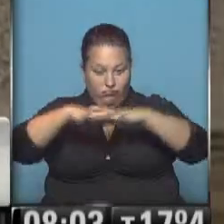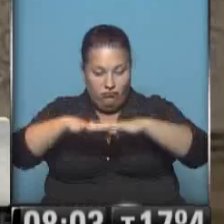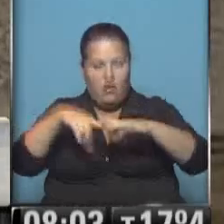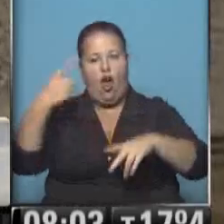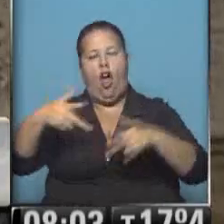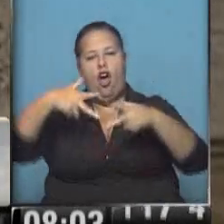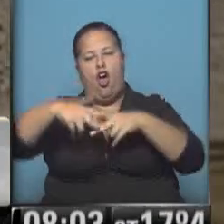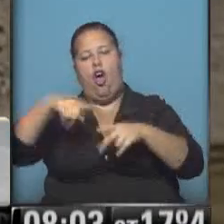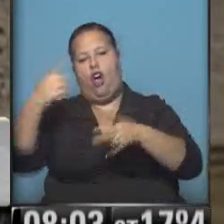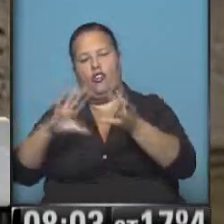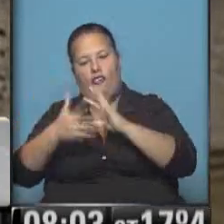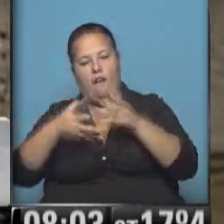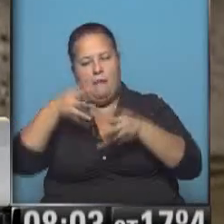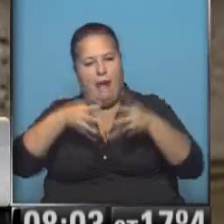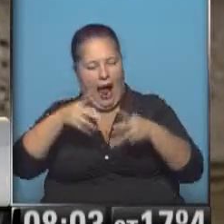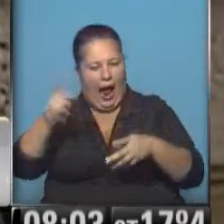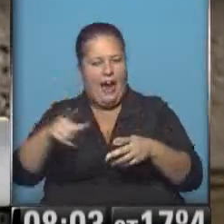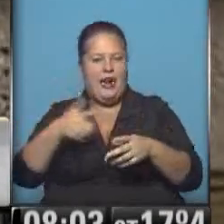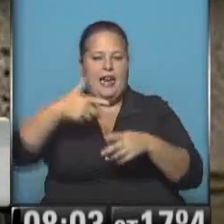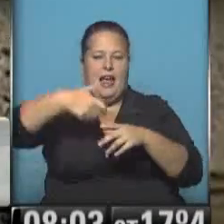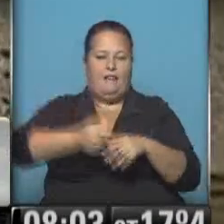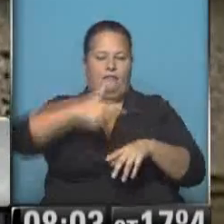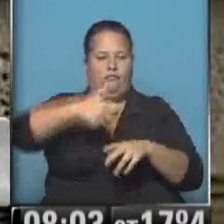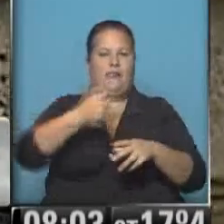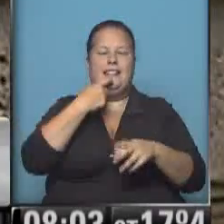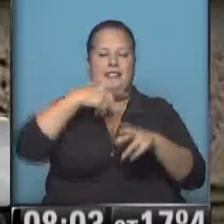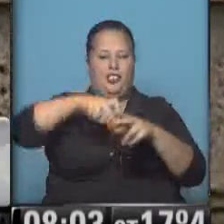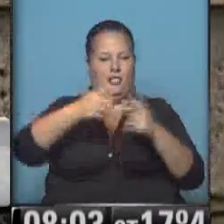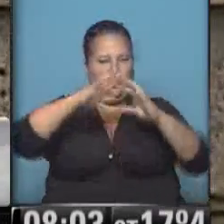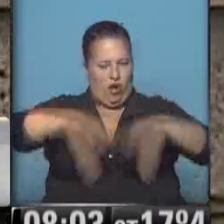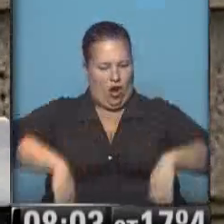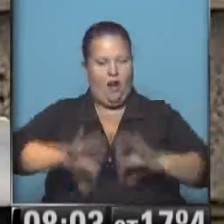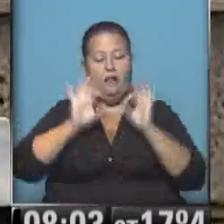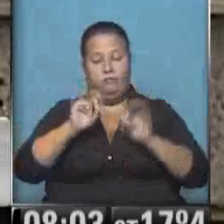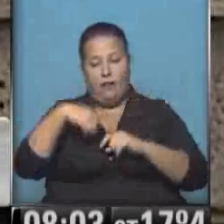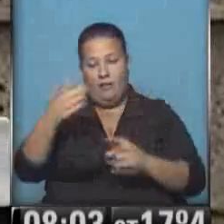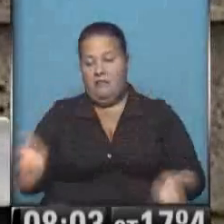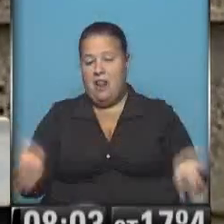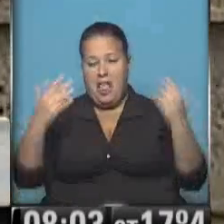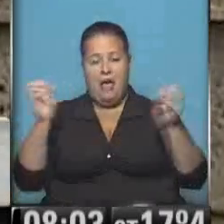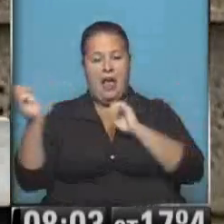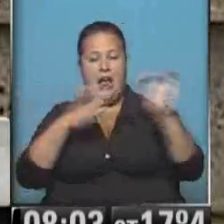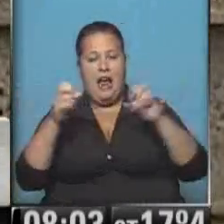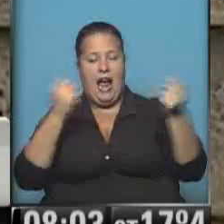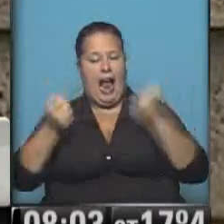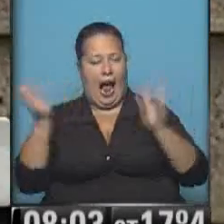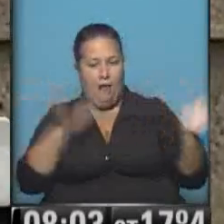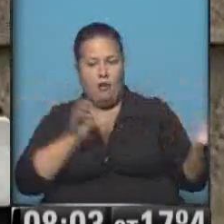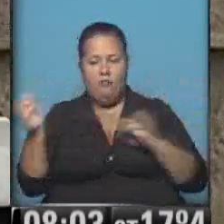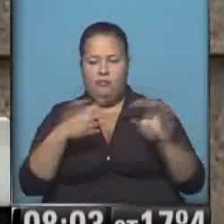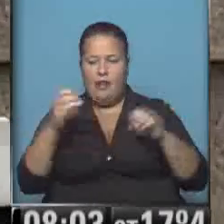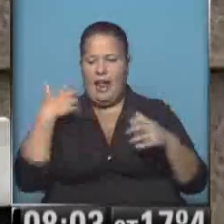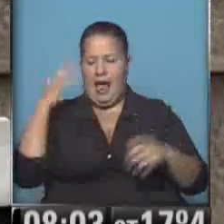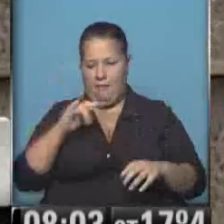con otro tipo de equipo, que son las muelas que van cortando los hierros. A posterior de eso se levanta todo, se carga en camiones, se evacúa de la General